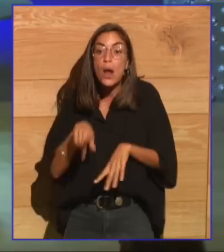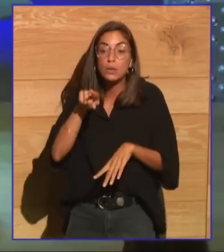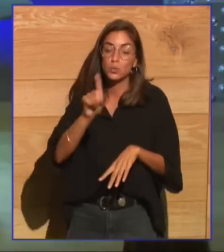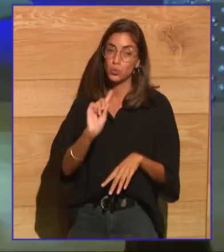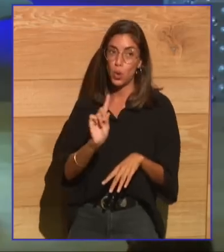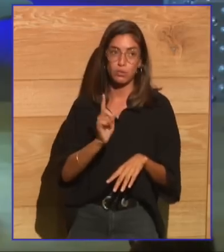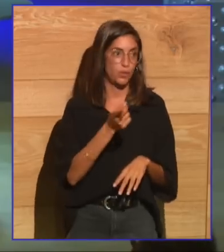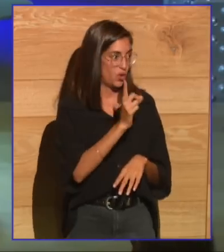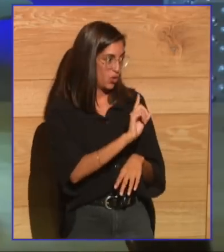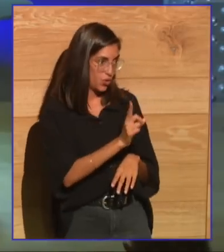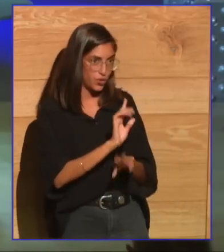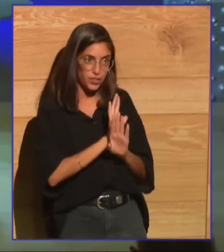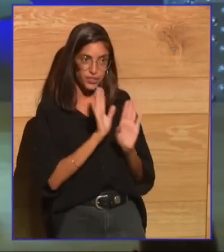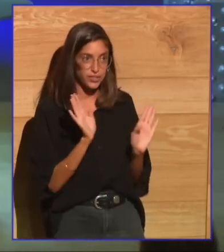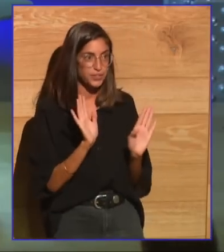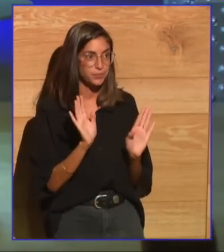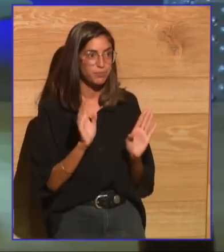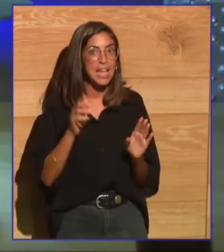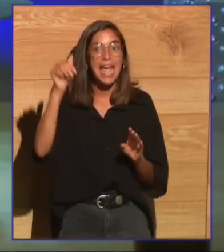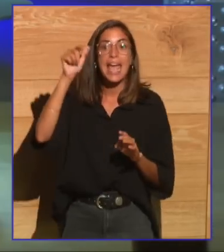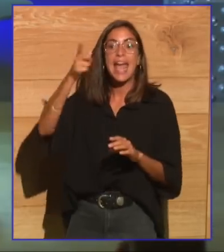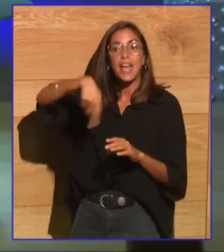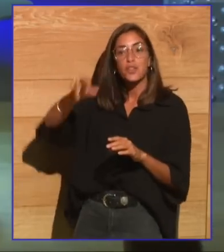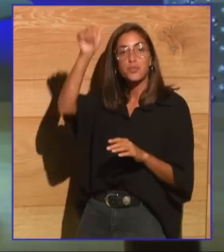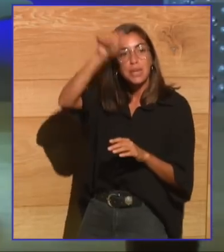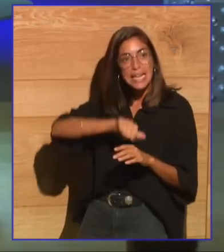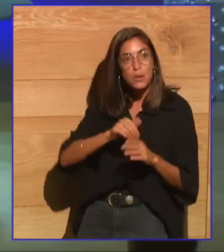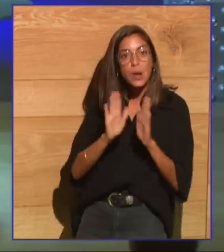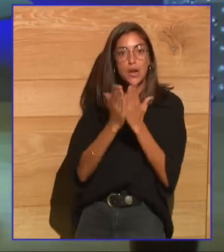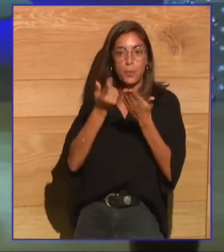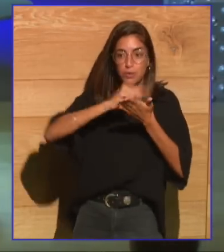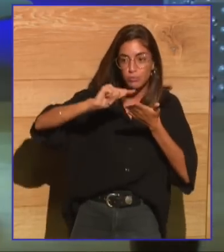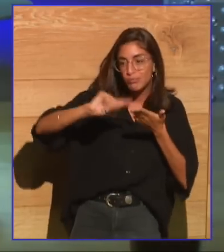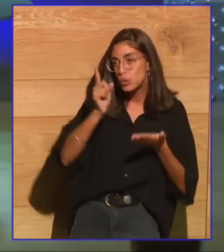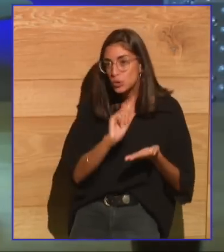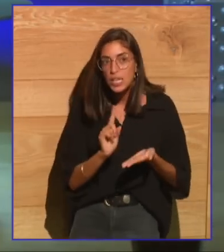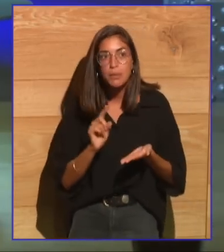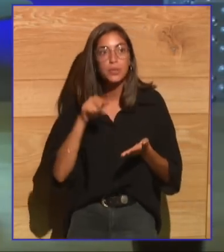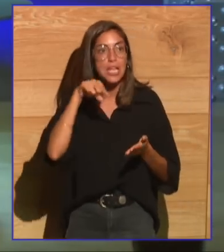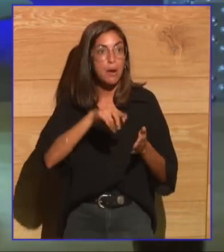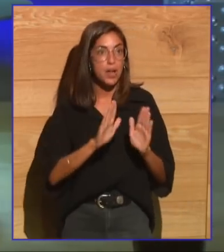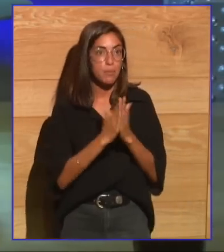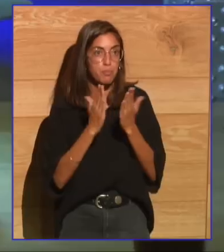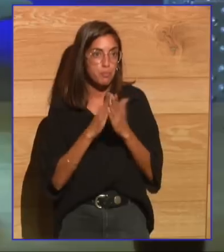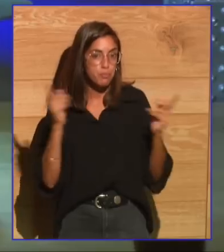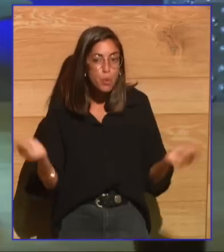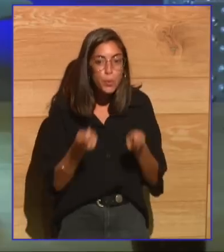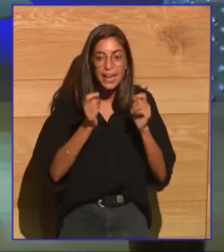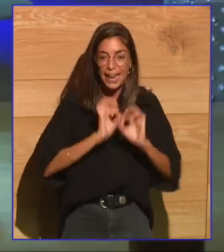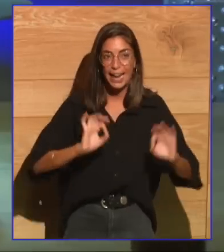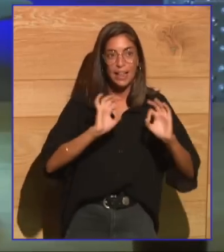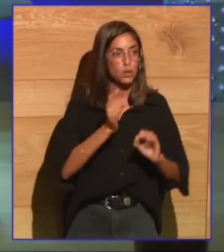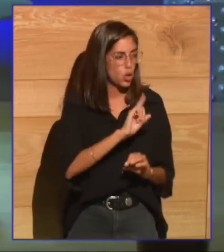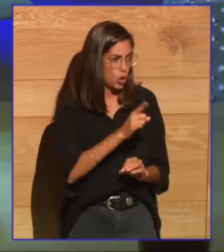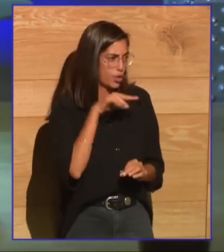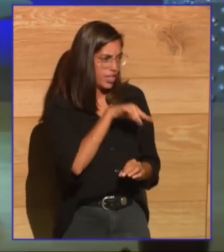estamos loco mi teléfono hacen películas no escriben novelas no publican ahora a ver volar yo y eso y muchos otros conductos en el piano